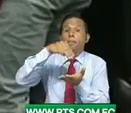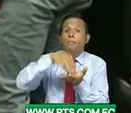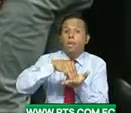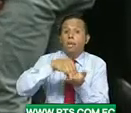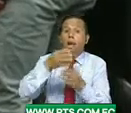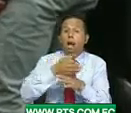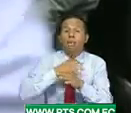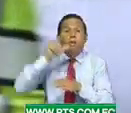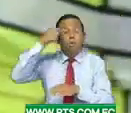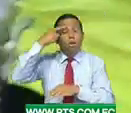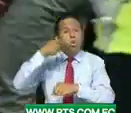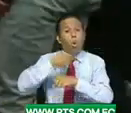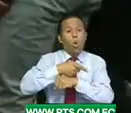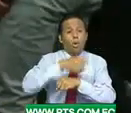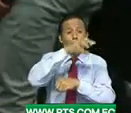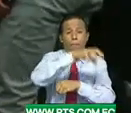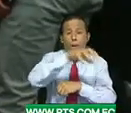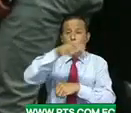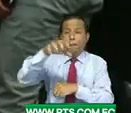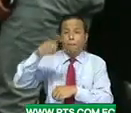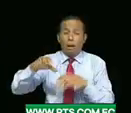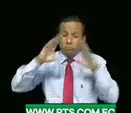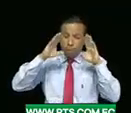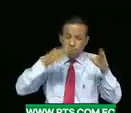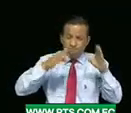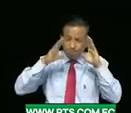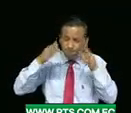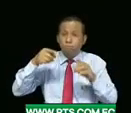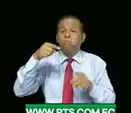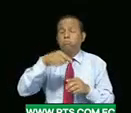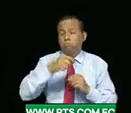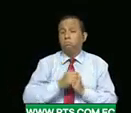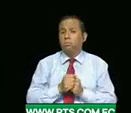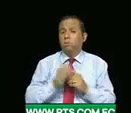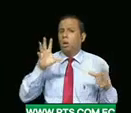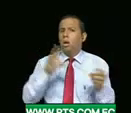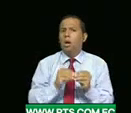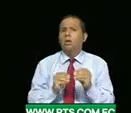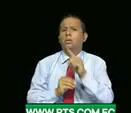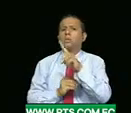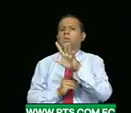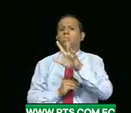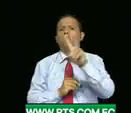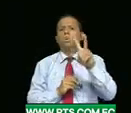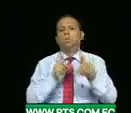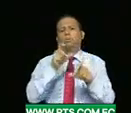provincias en estado de excepción, pero han matado a 152 personas